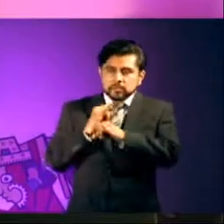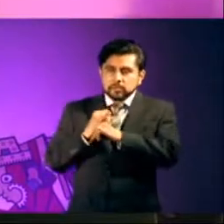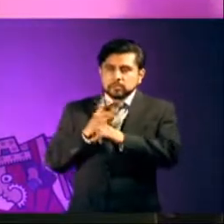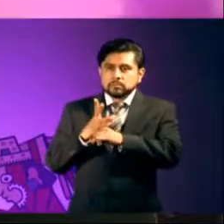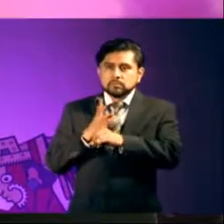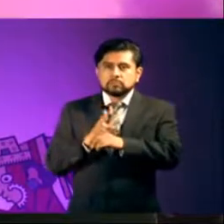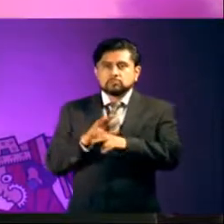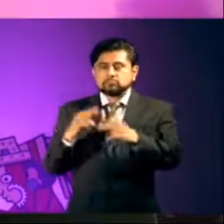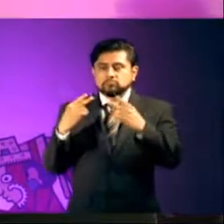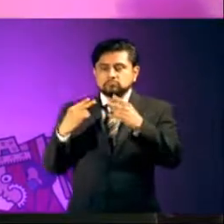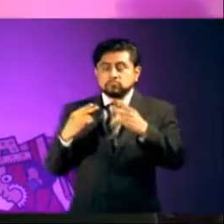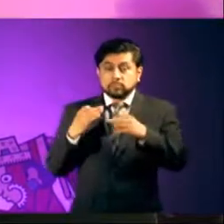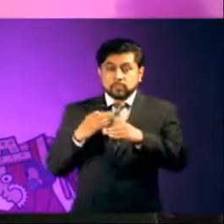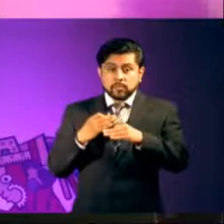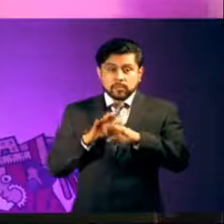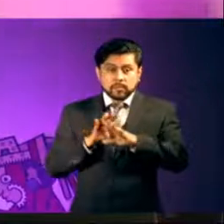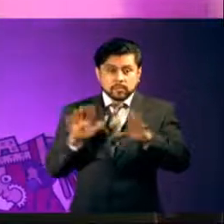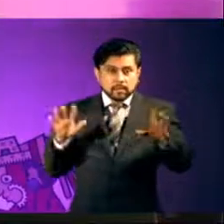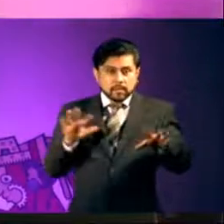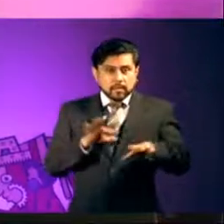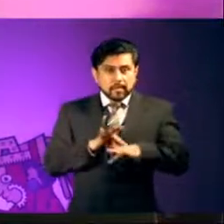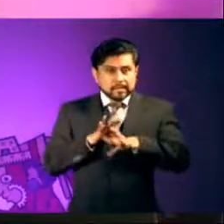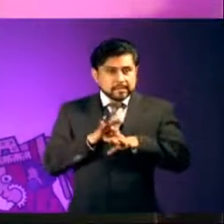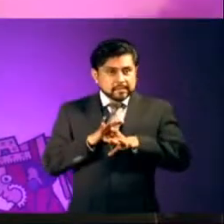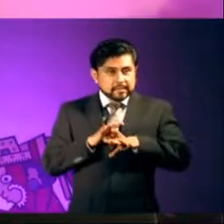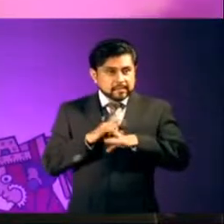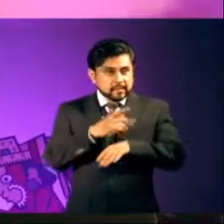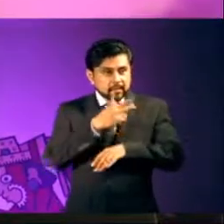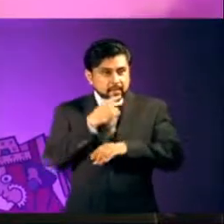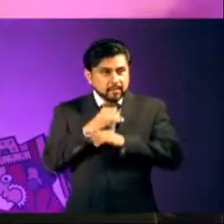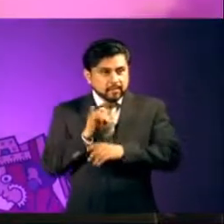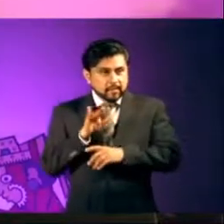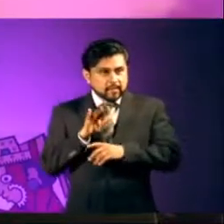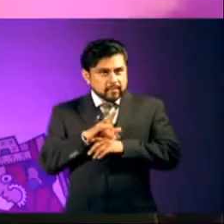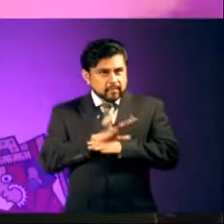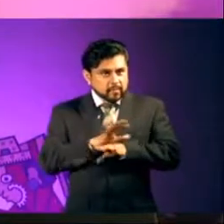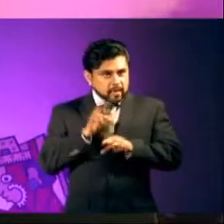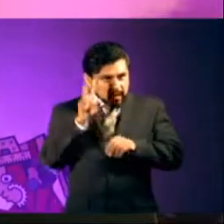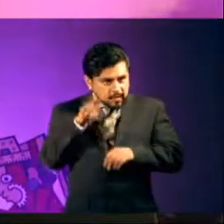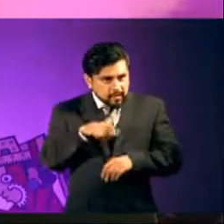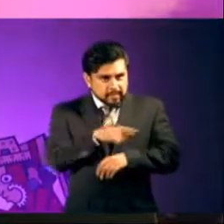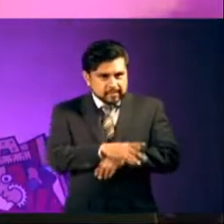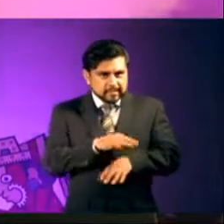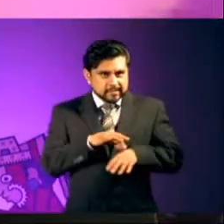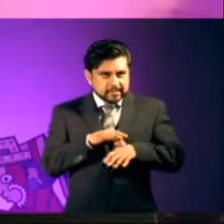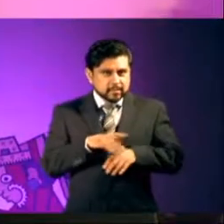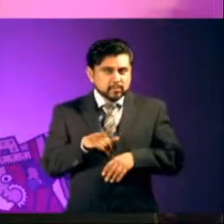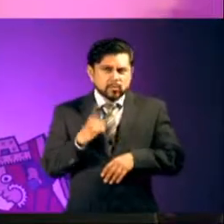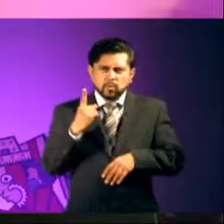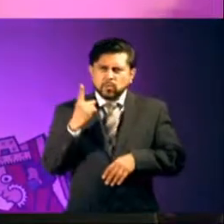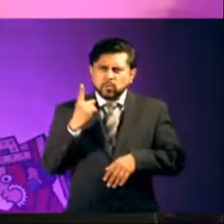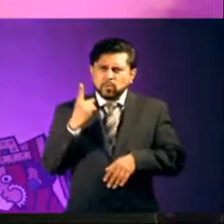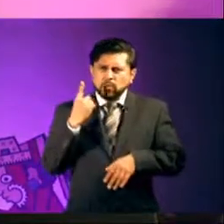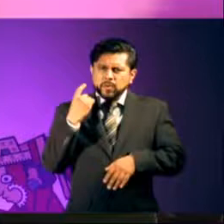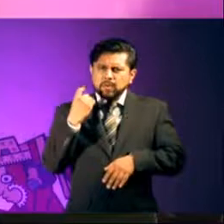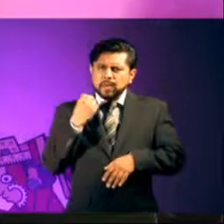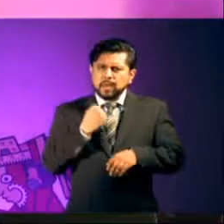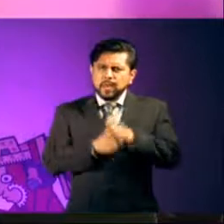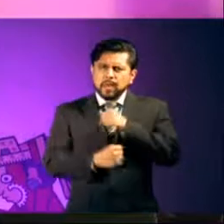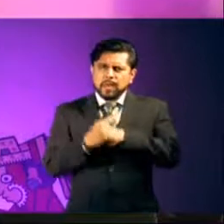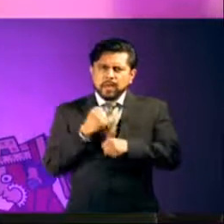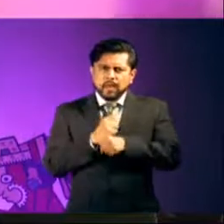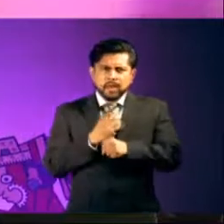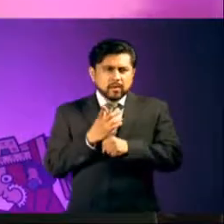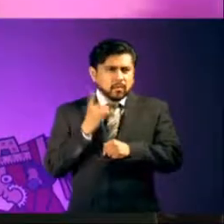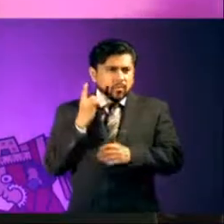descubro que es real porque trabajé contigo que año y medio un año no sé cuánto vía virtual